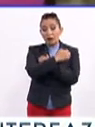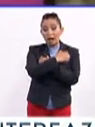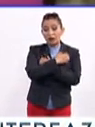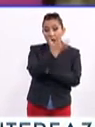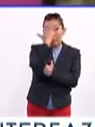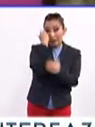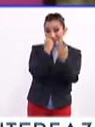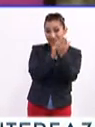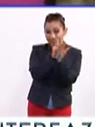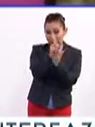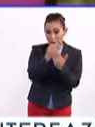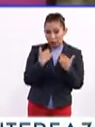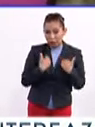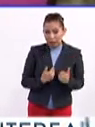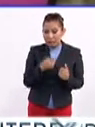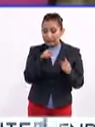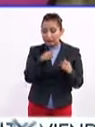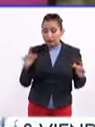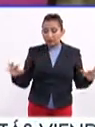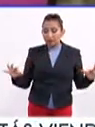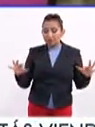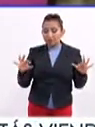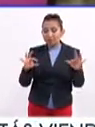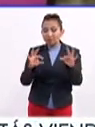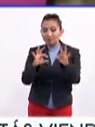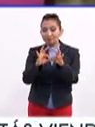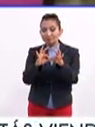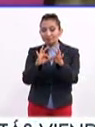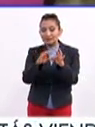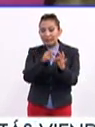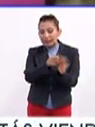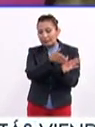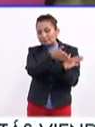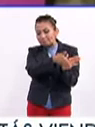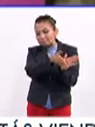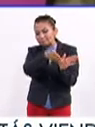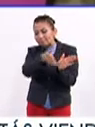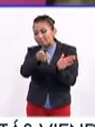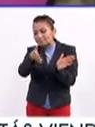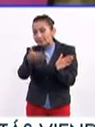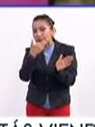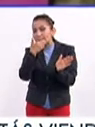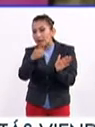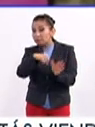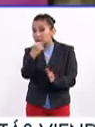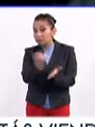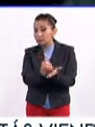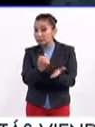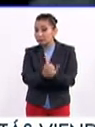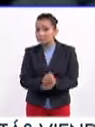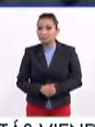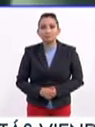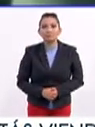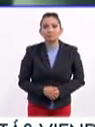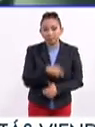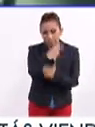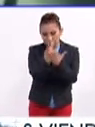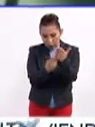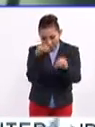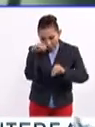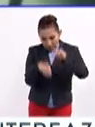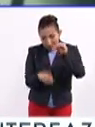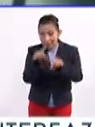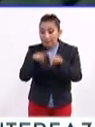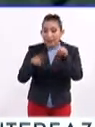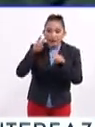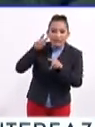derechos humanos es un puente que hay que transitar de manera obligatoria. Planes adaptables de